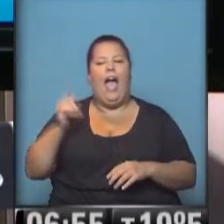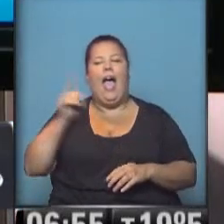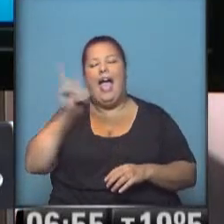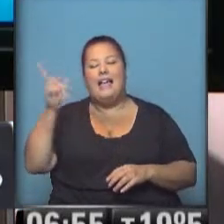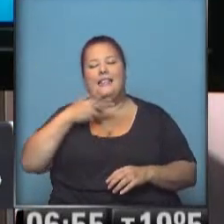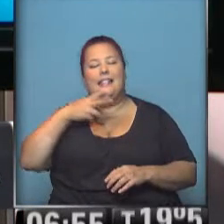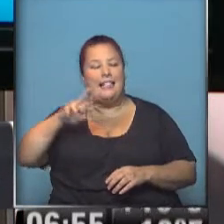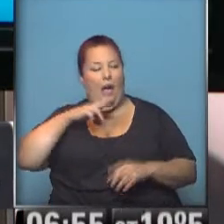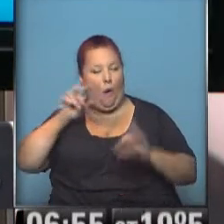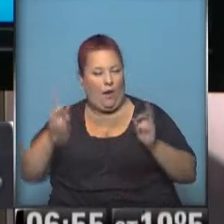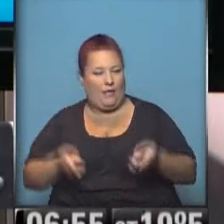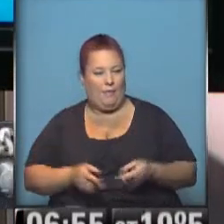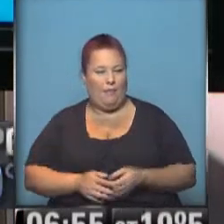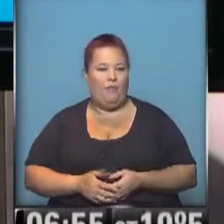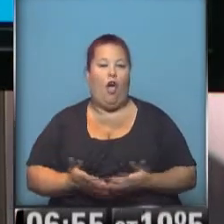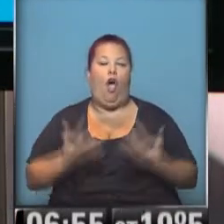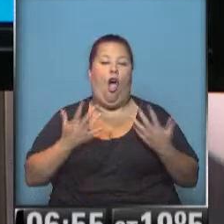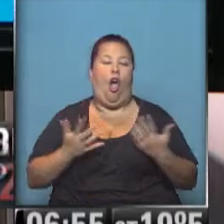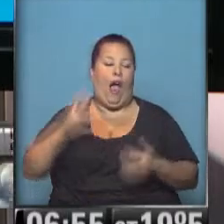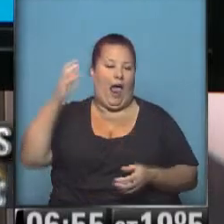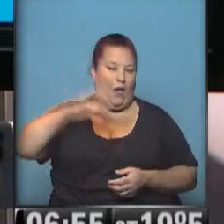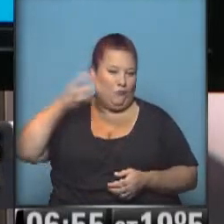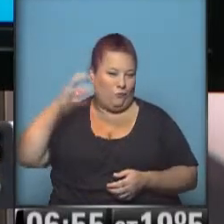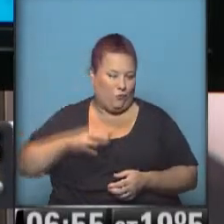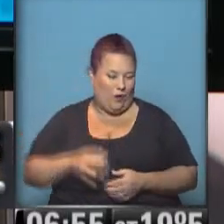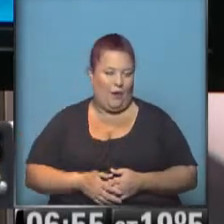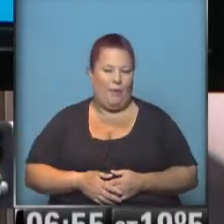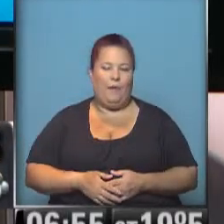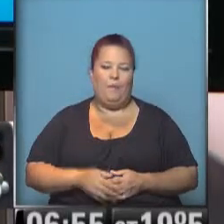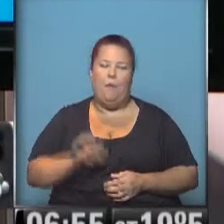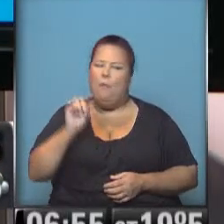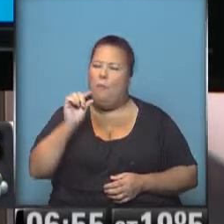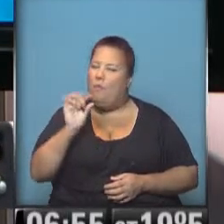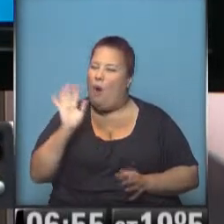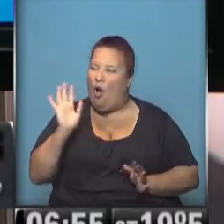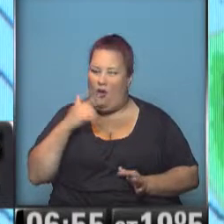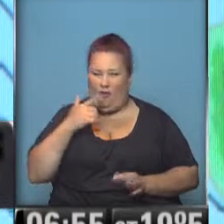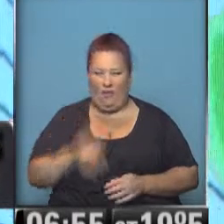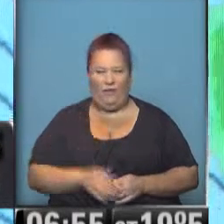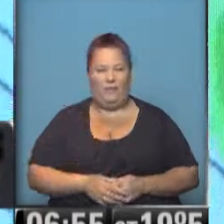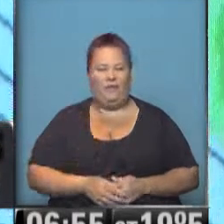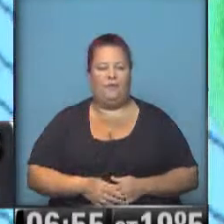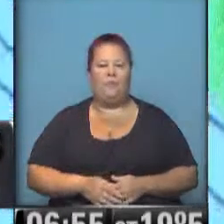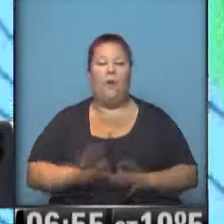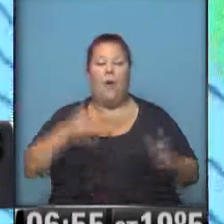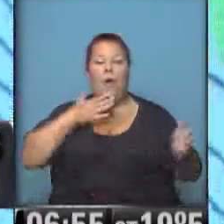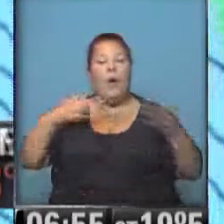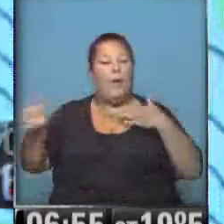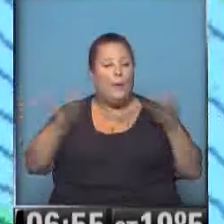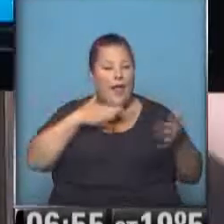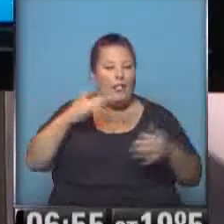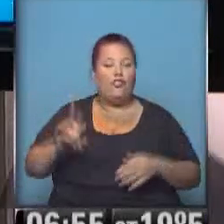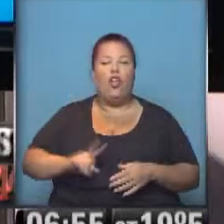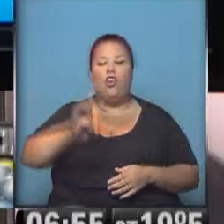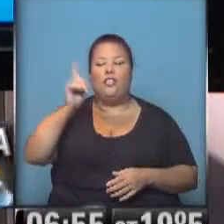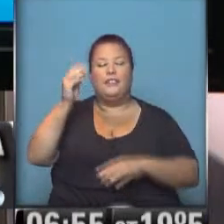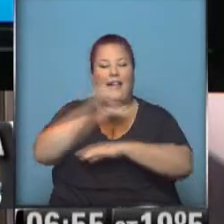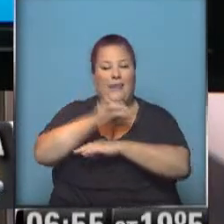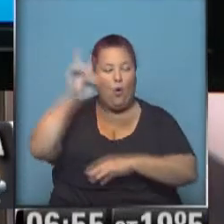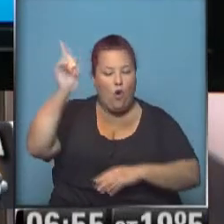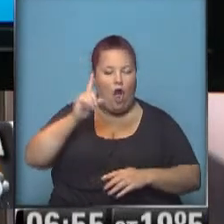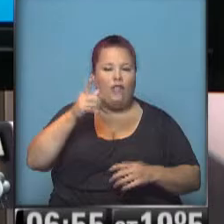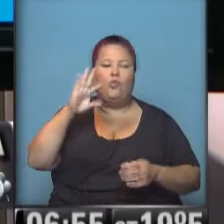San Juan. Ojalá que llueva, como lo promete el mapa. Muy poquito va a ser, ¿eh? Bueno, y el viento en el norte de Santa Cruz,